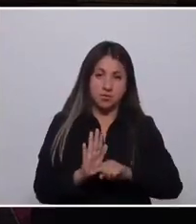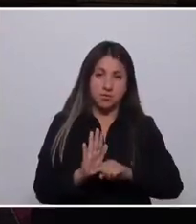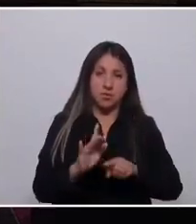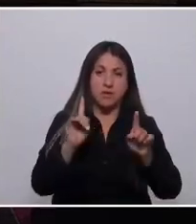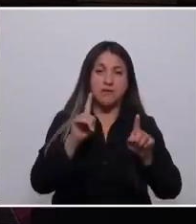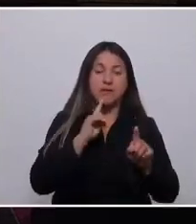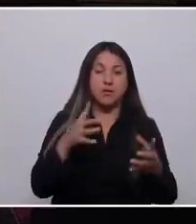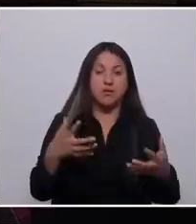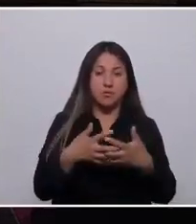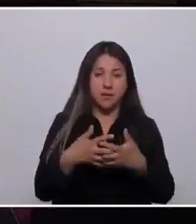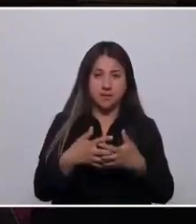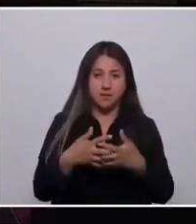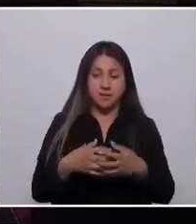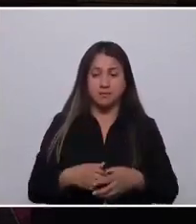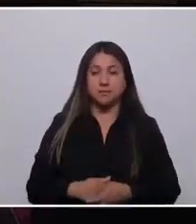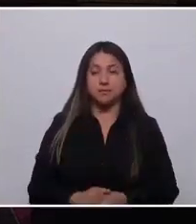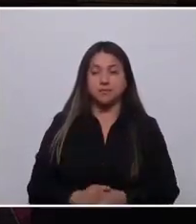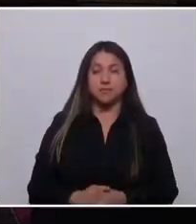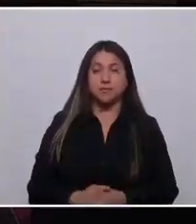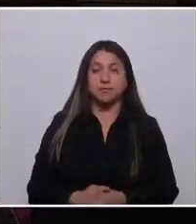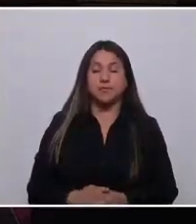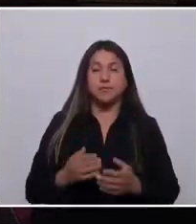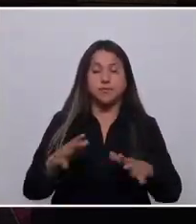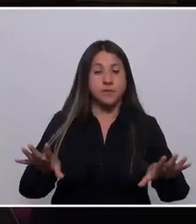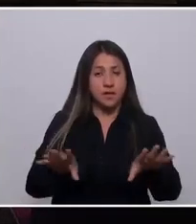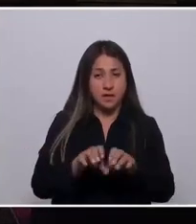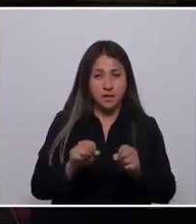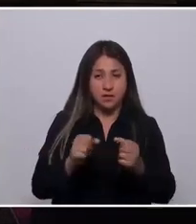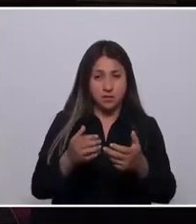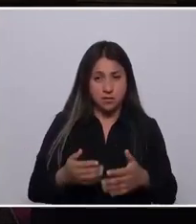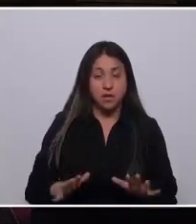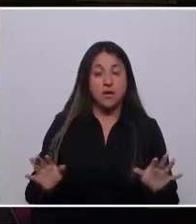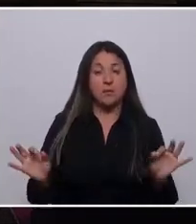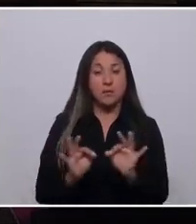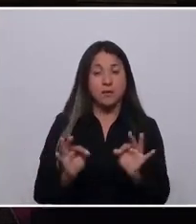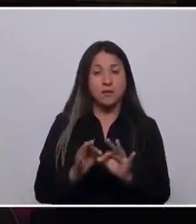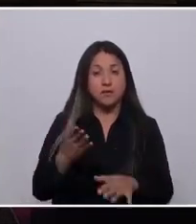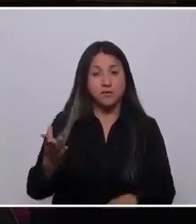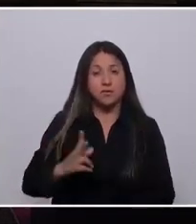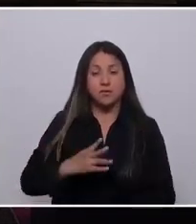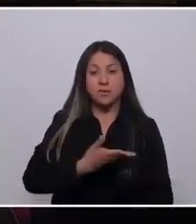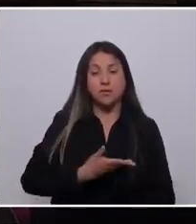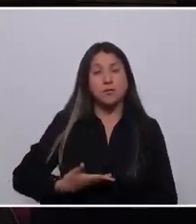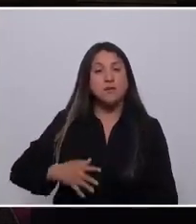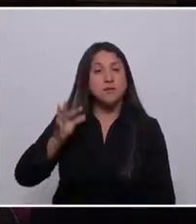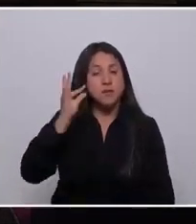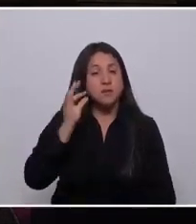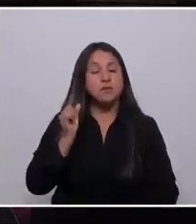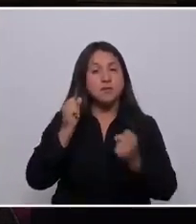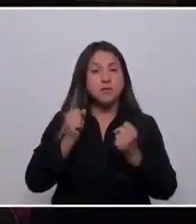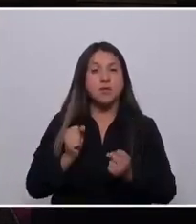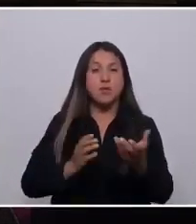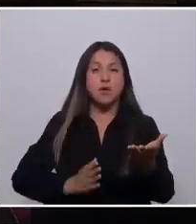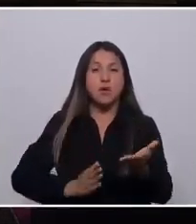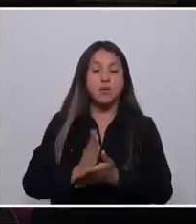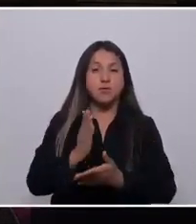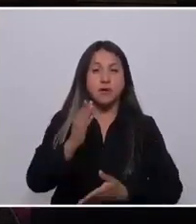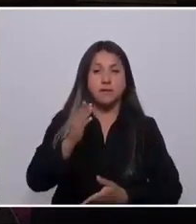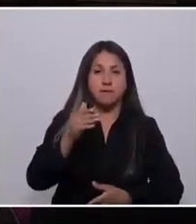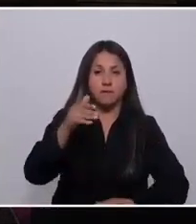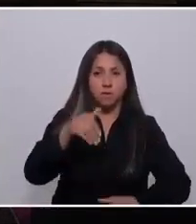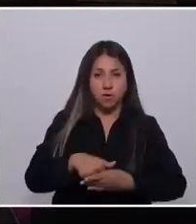compatibles. Con esa explicación, señora Presidenta, podemos dar inicio de las votaciones